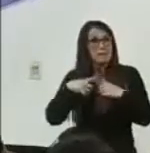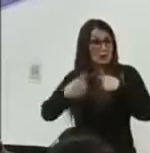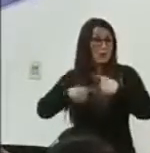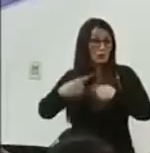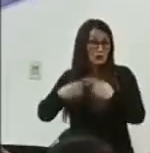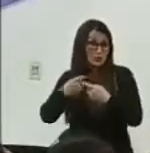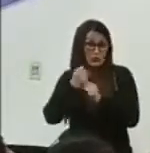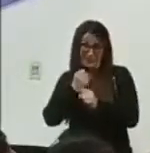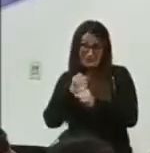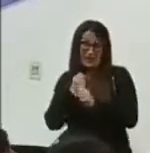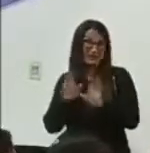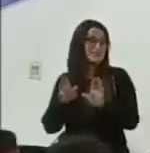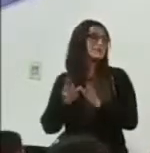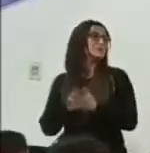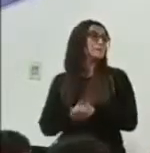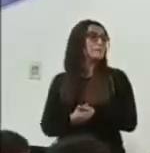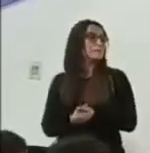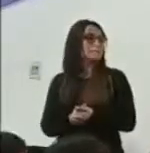¿no?